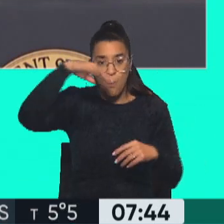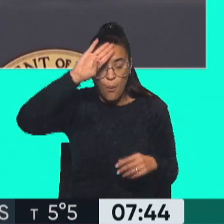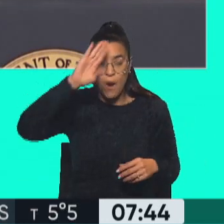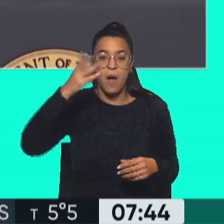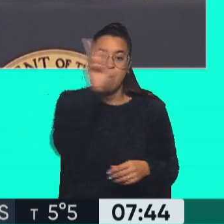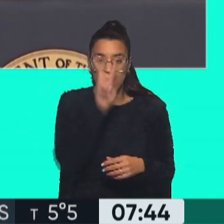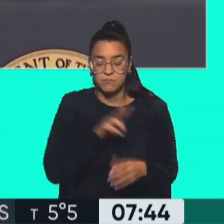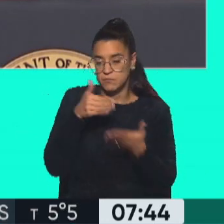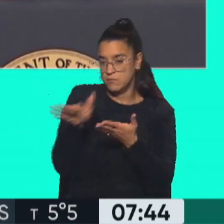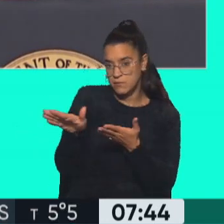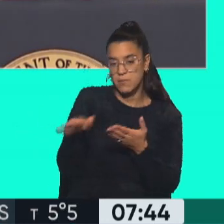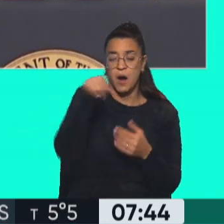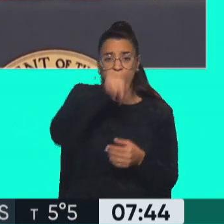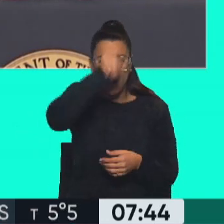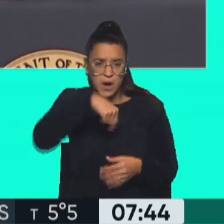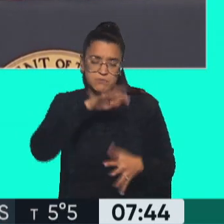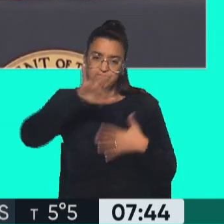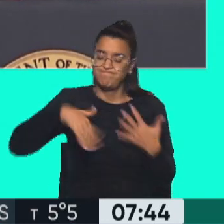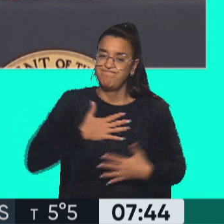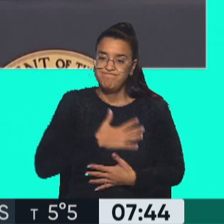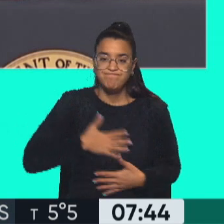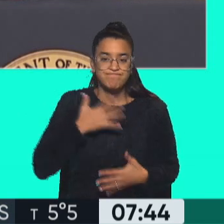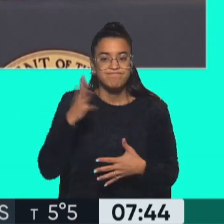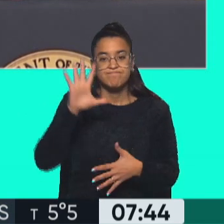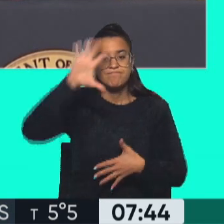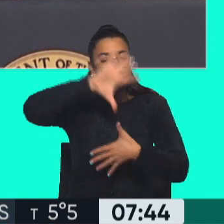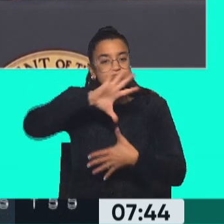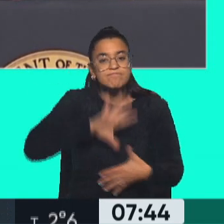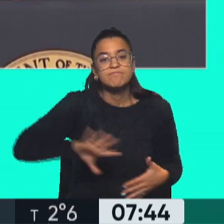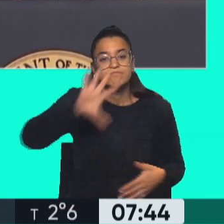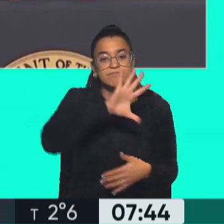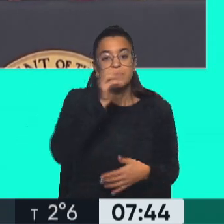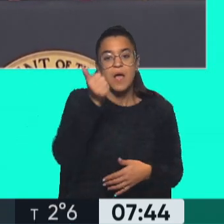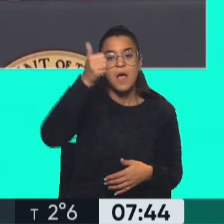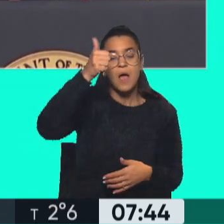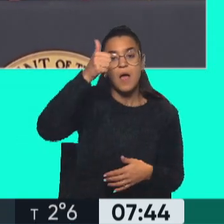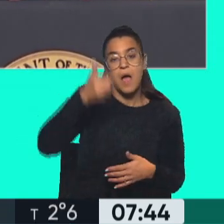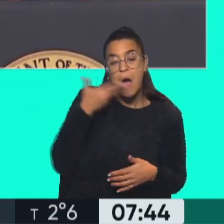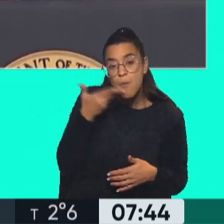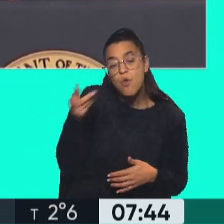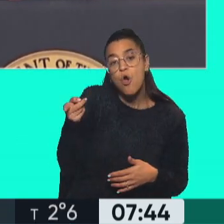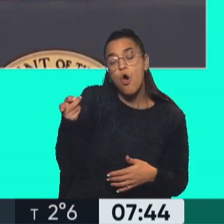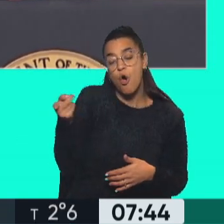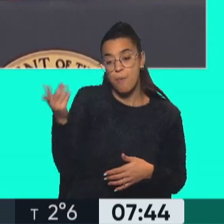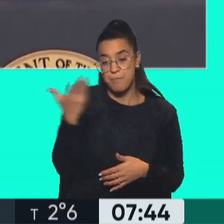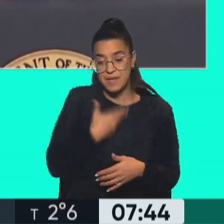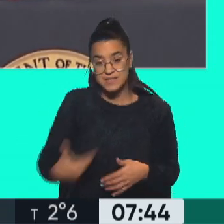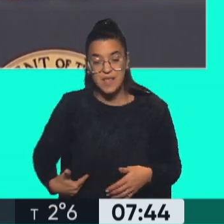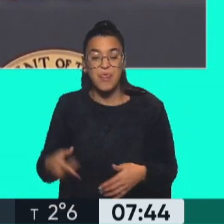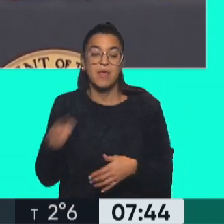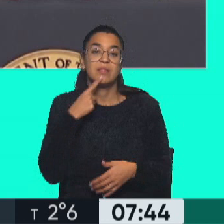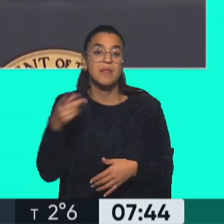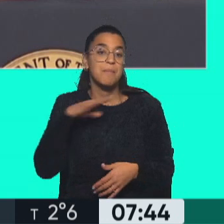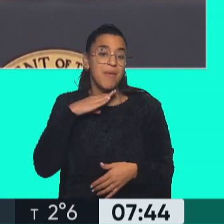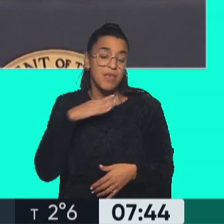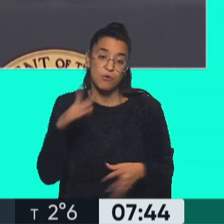a Venezuela. Esto generó mucho malestar en la región. De hecho, AMLO, el presidente de México, confirmó